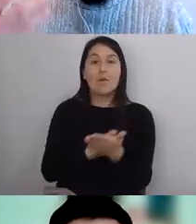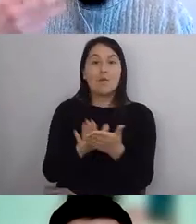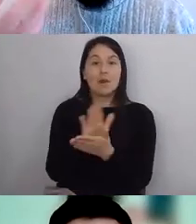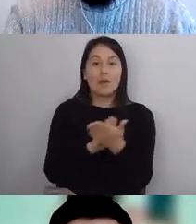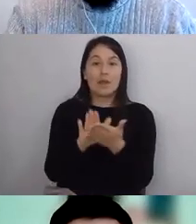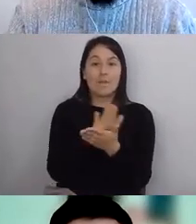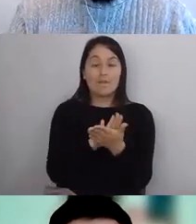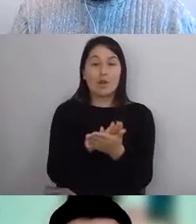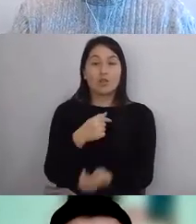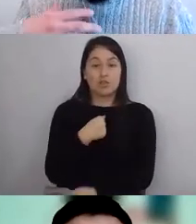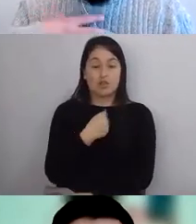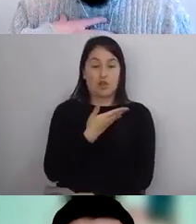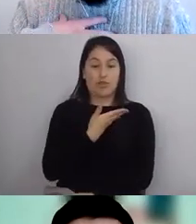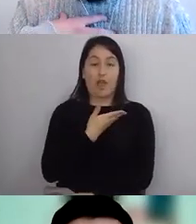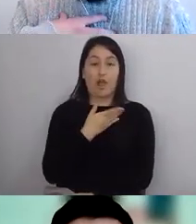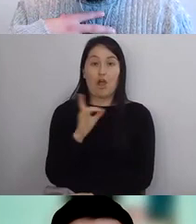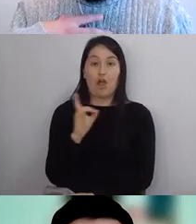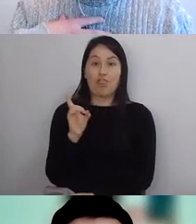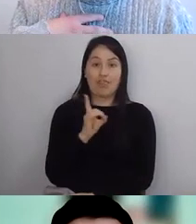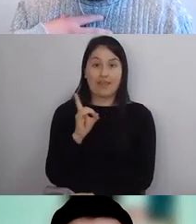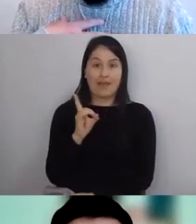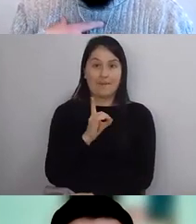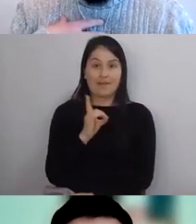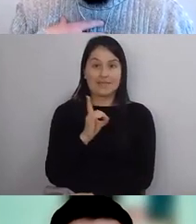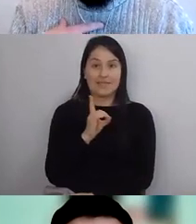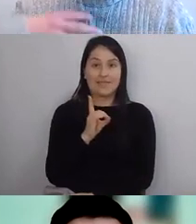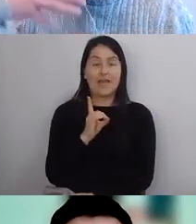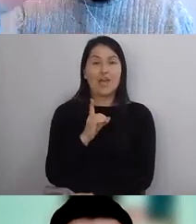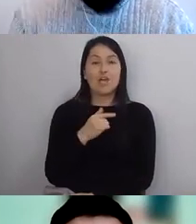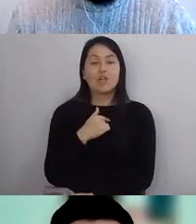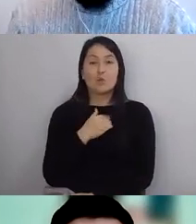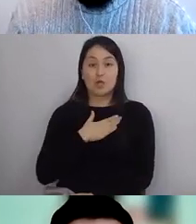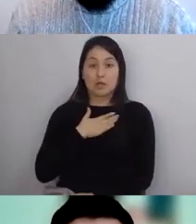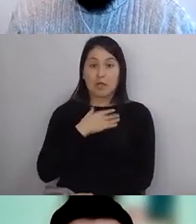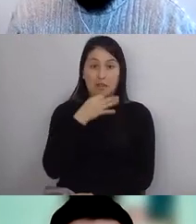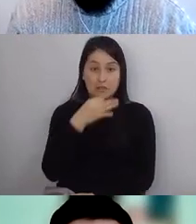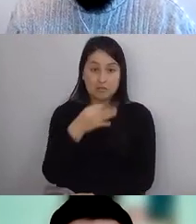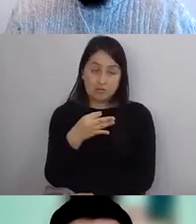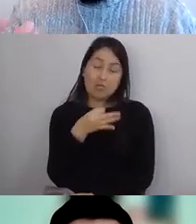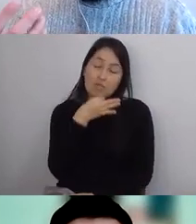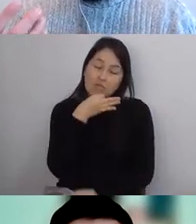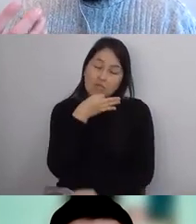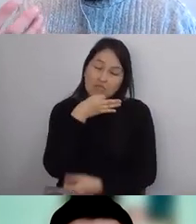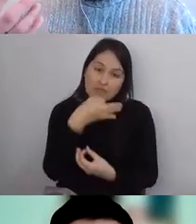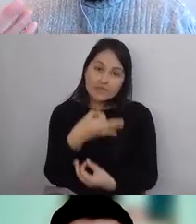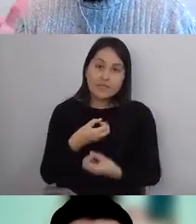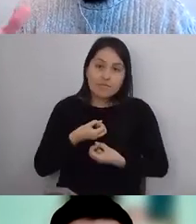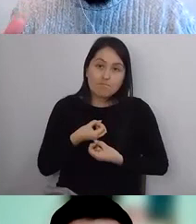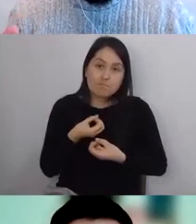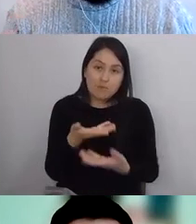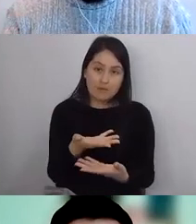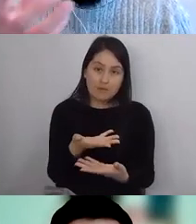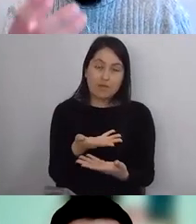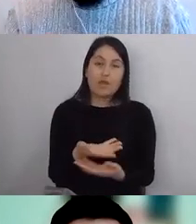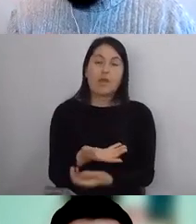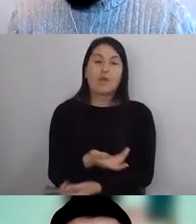algún tipo de discapacidad, si uno desea manifestarlo, por ejemplo, manifestarlo también, ¿ya? En el